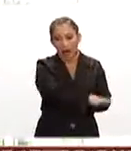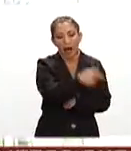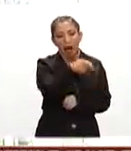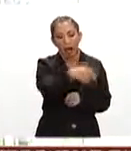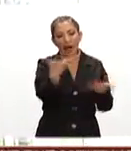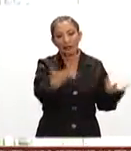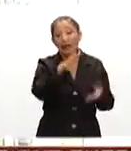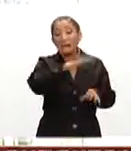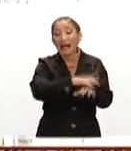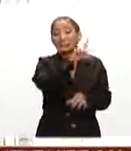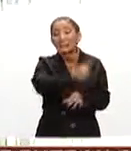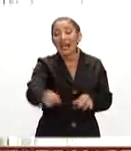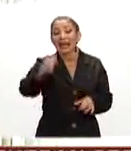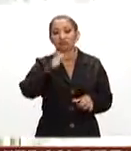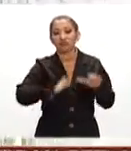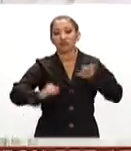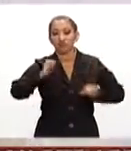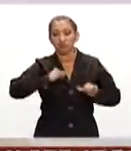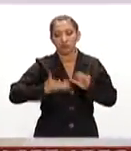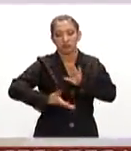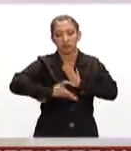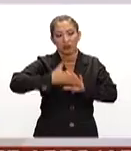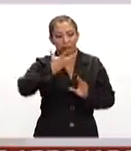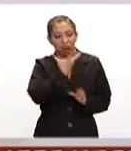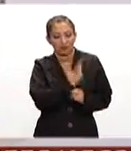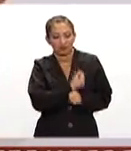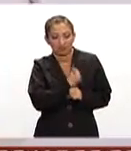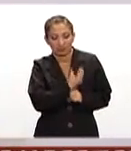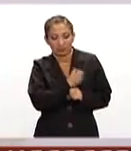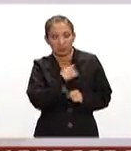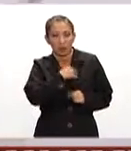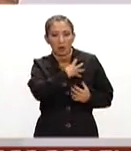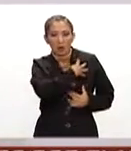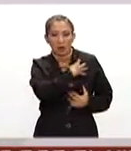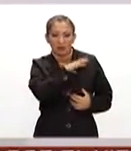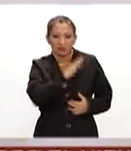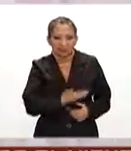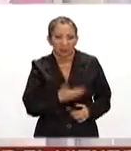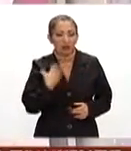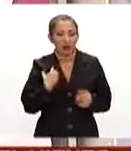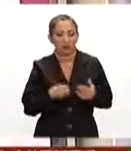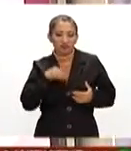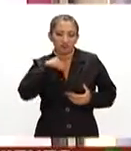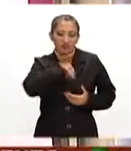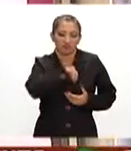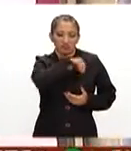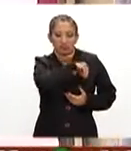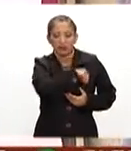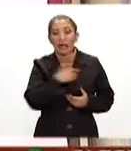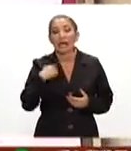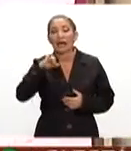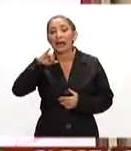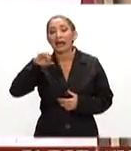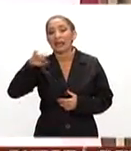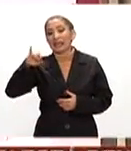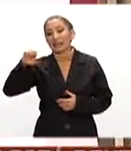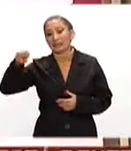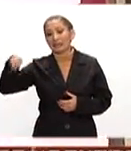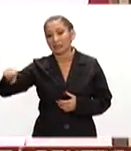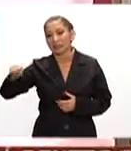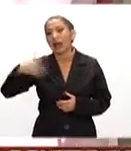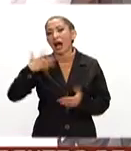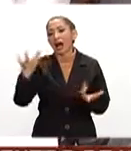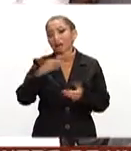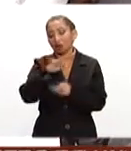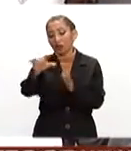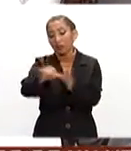van a realizar más de 100 cirugías de reconstrucción mamaria con los expansores correspondientes y el Seguro Social va a realizar